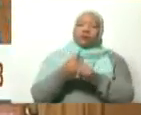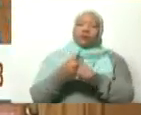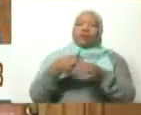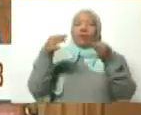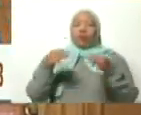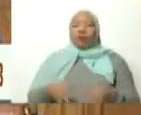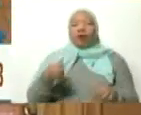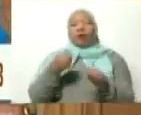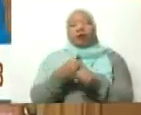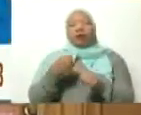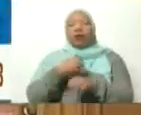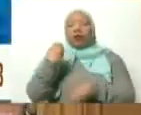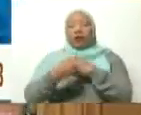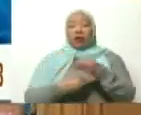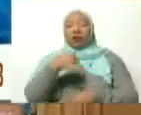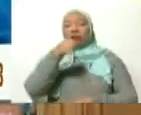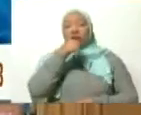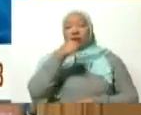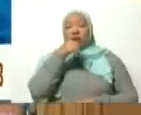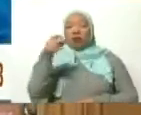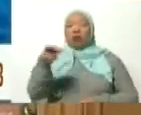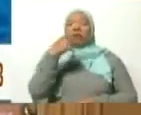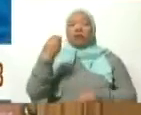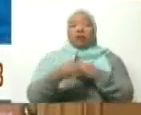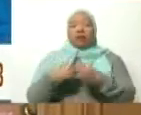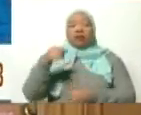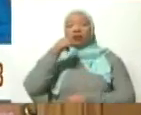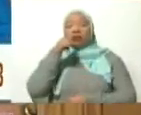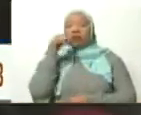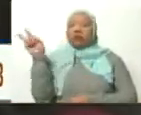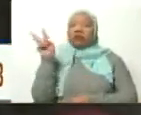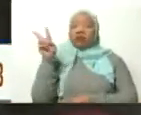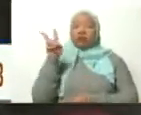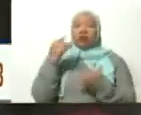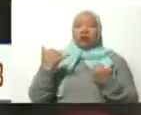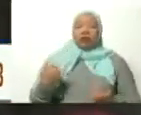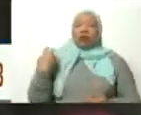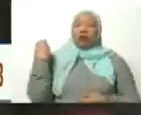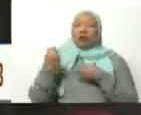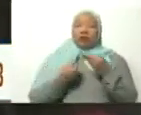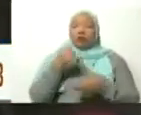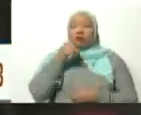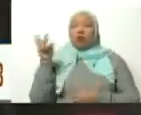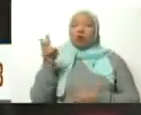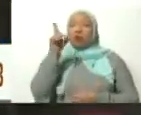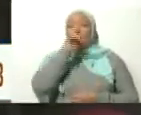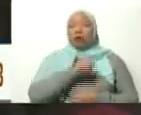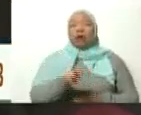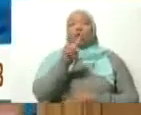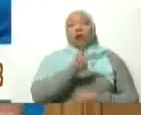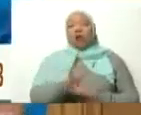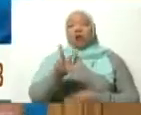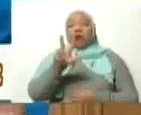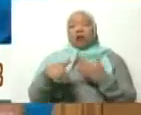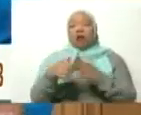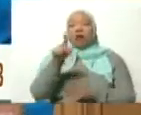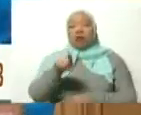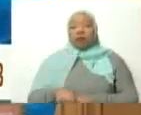consolidar, y lo vamos a ver, la recuperación económica de Venezuela. El año 2022